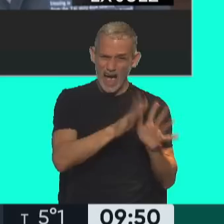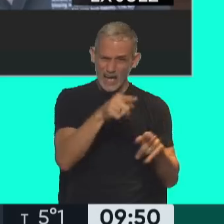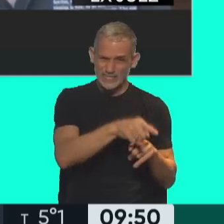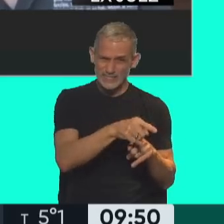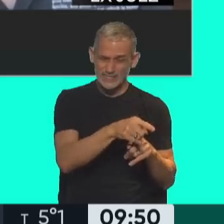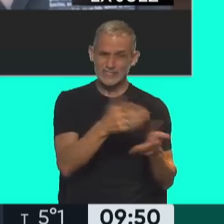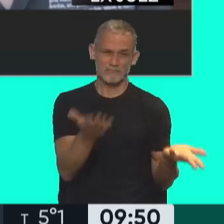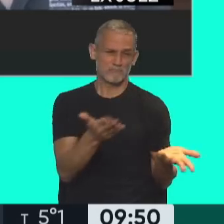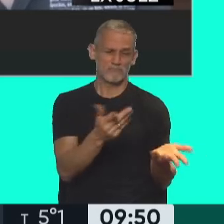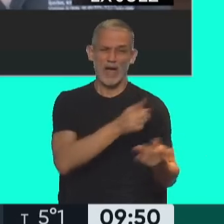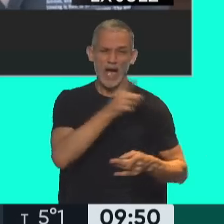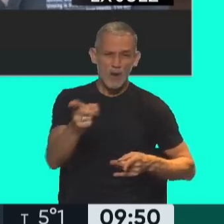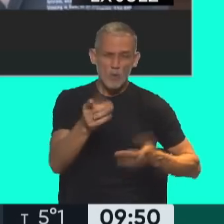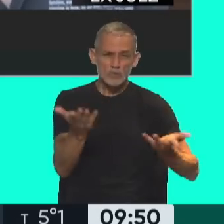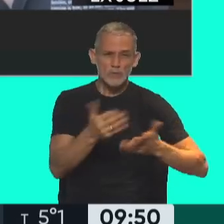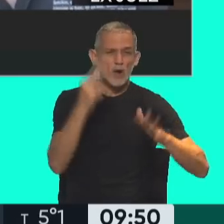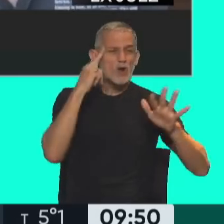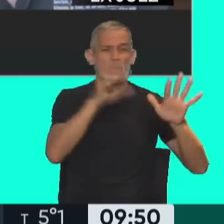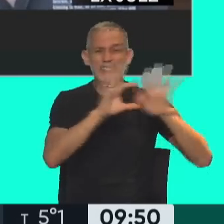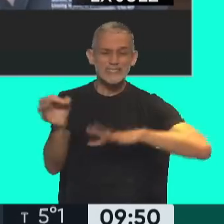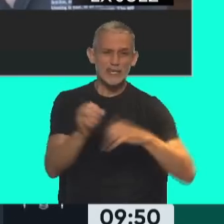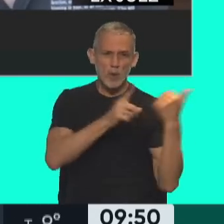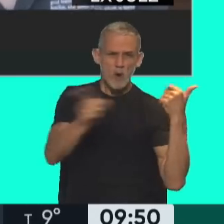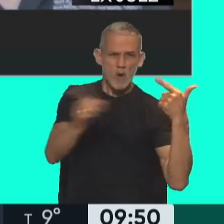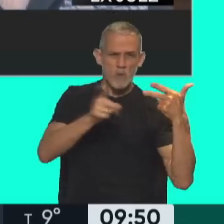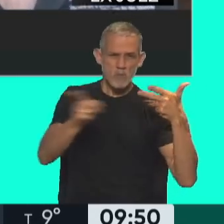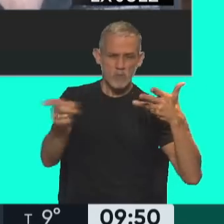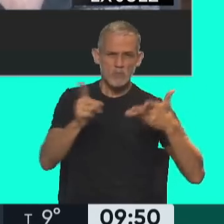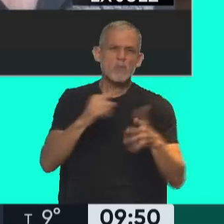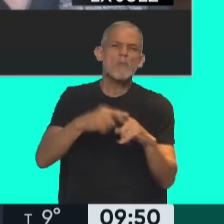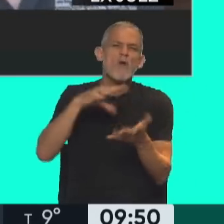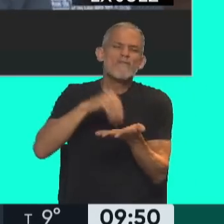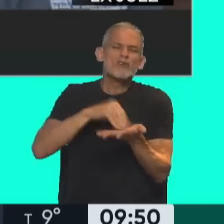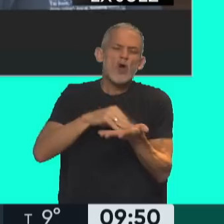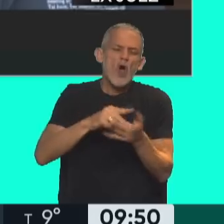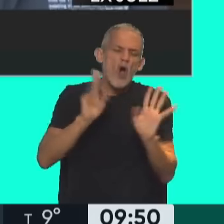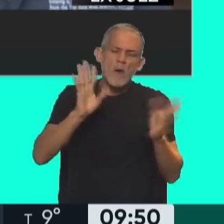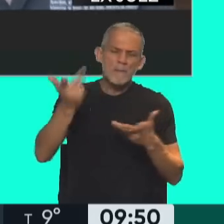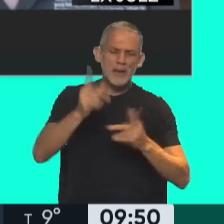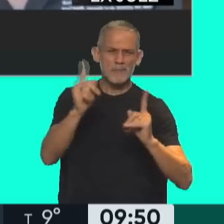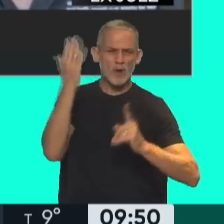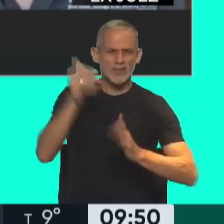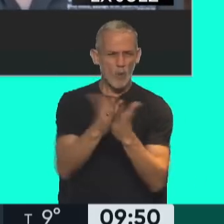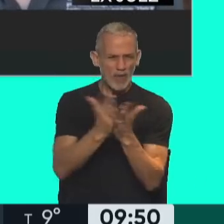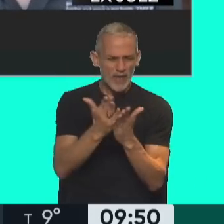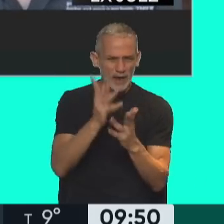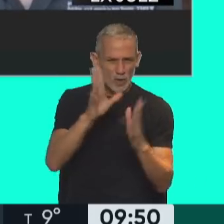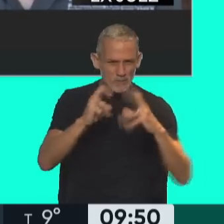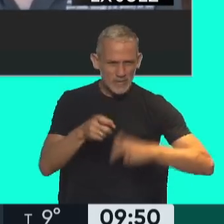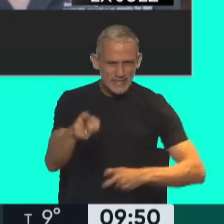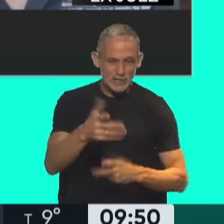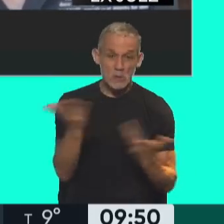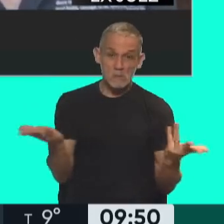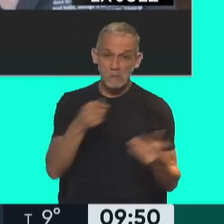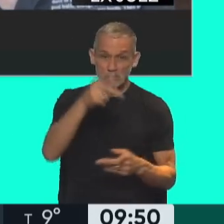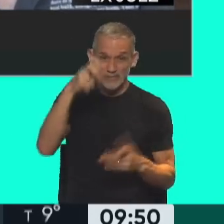acusación como es la de 900 delitos a christina por fotocopias silvia de la causa los cuadernos y me